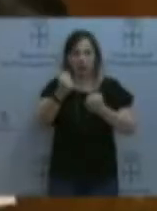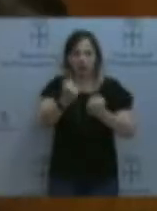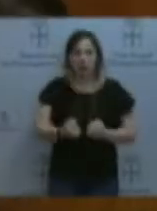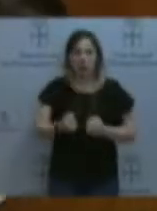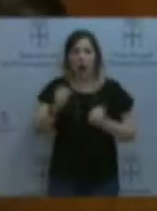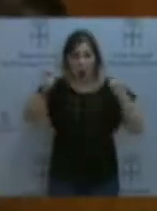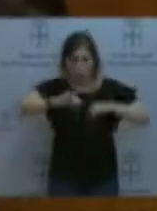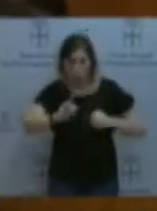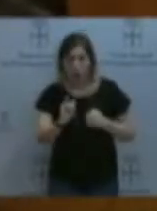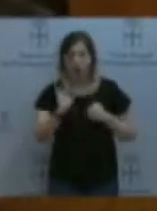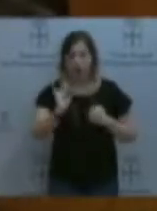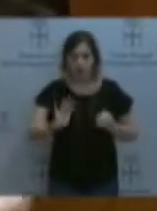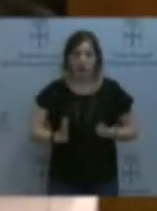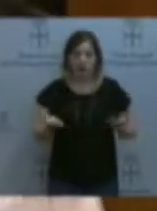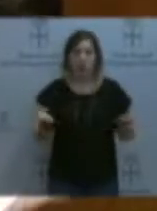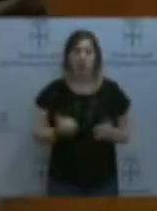podía recordar,